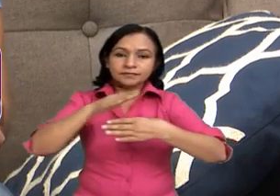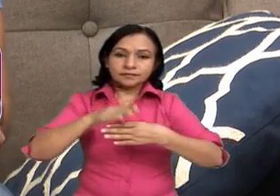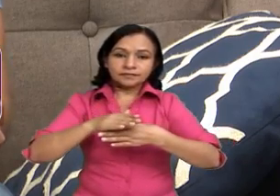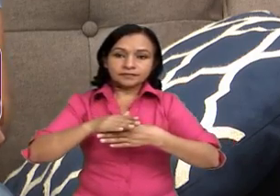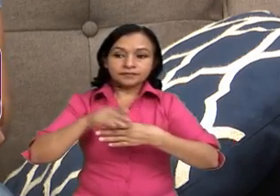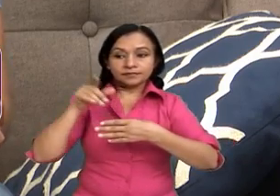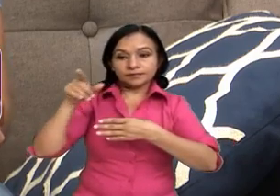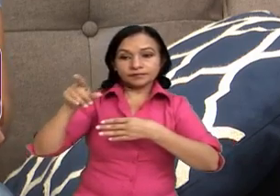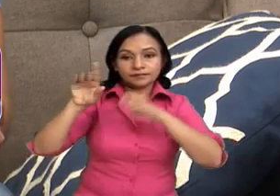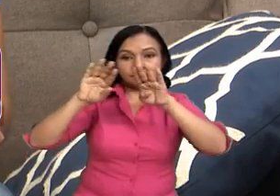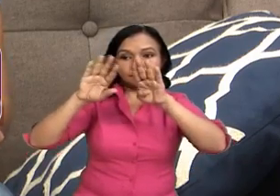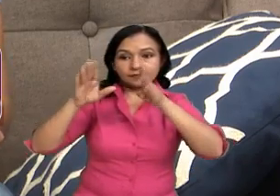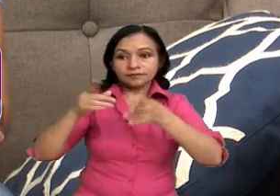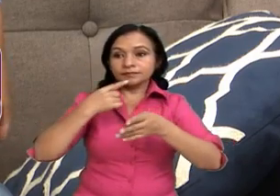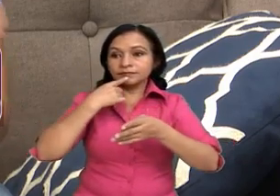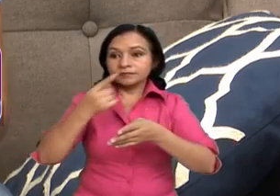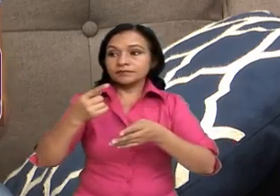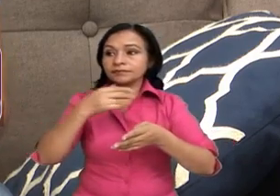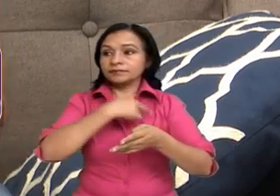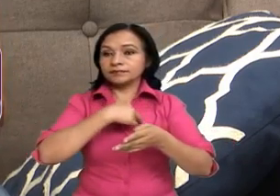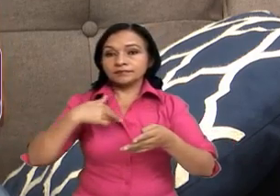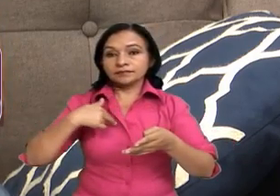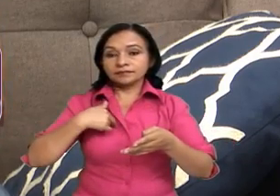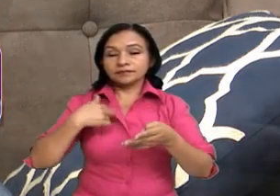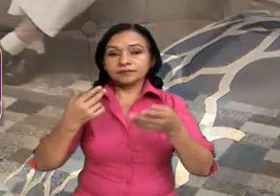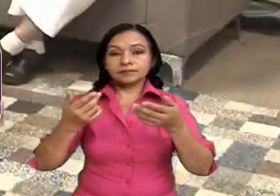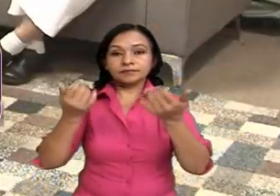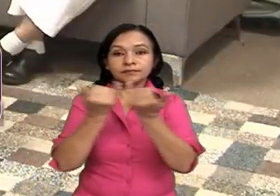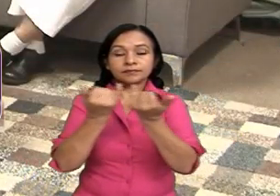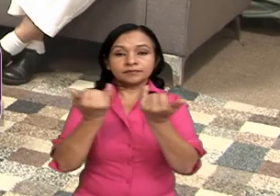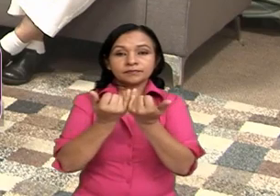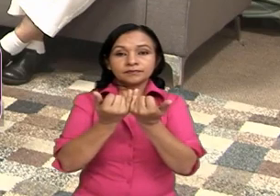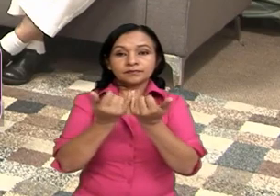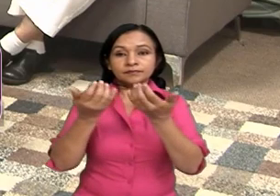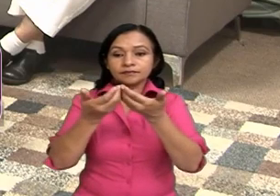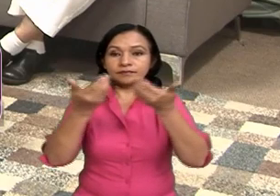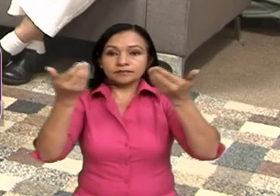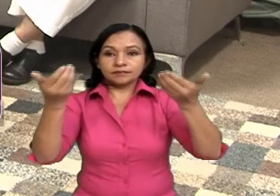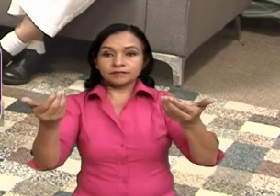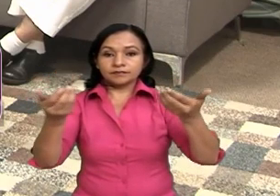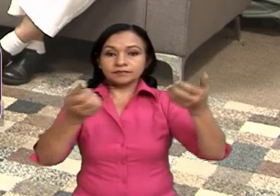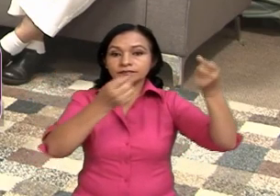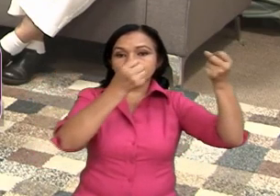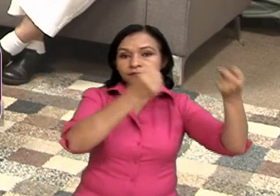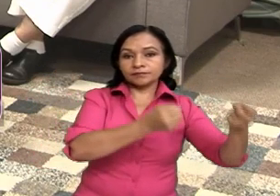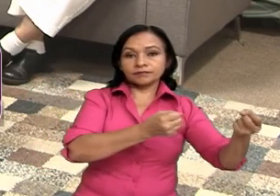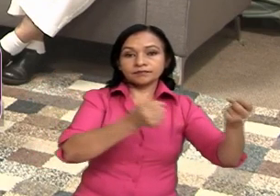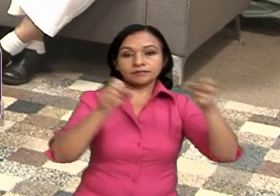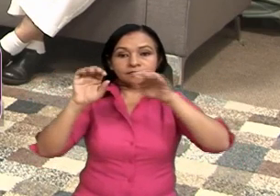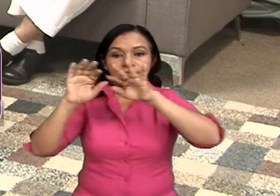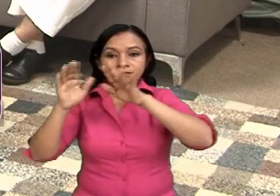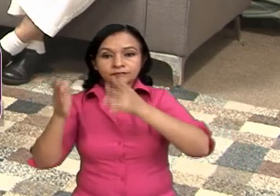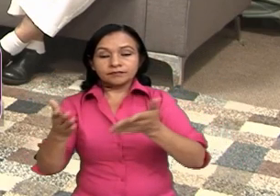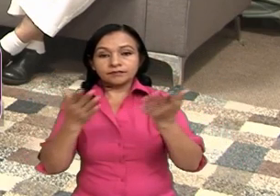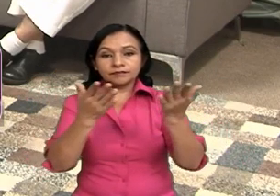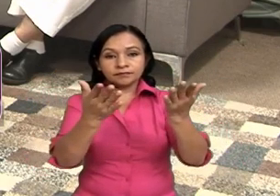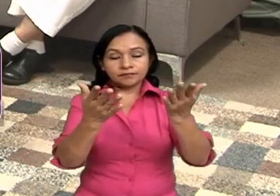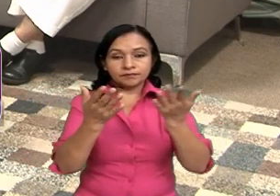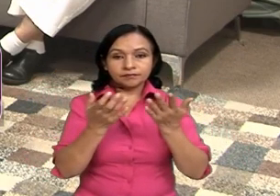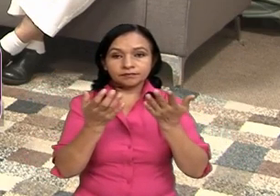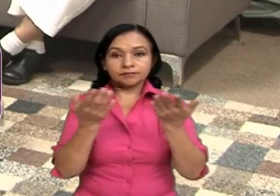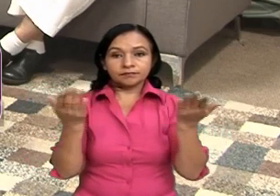Justa plantea, ha establecido una división de roles en cuanto a los sexos. Dentro de esa dinámica quisiera preguntarle a